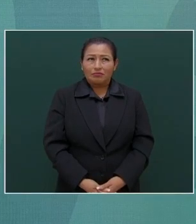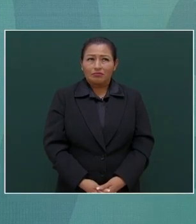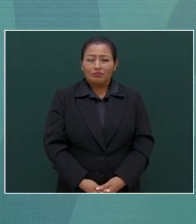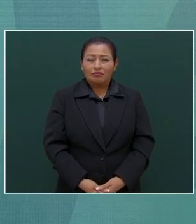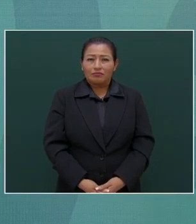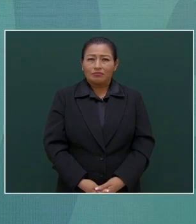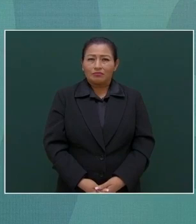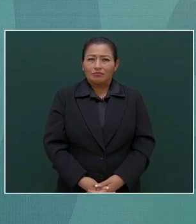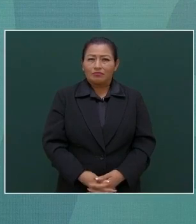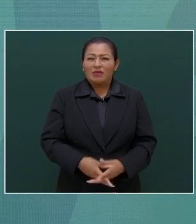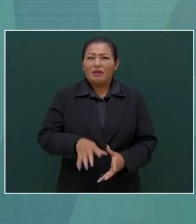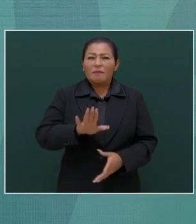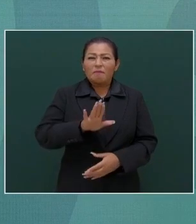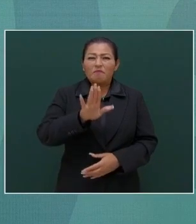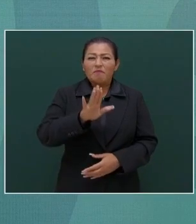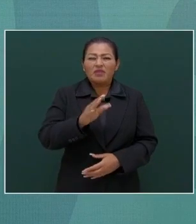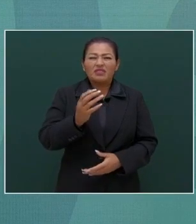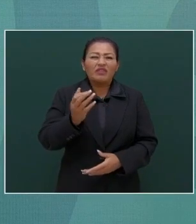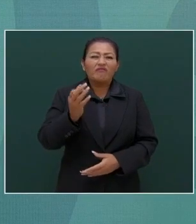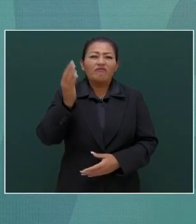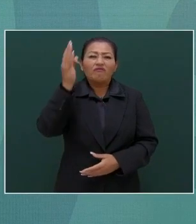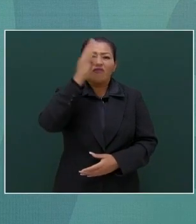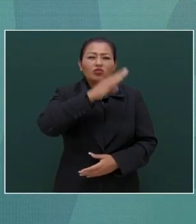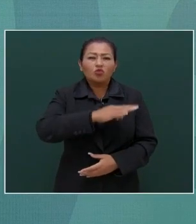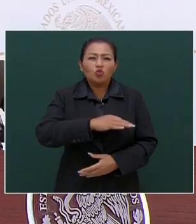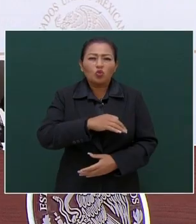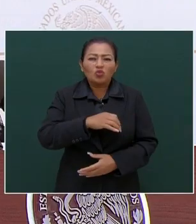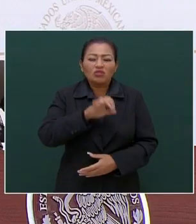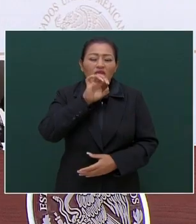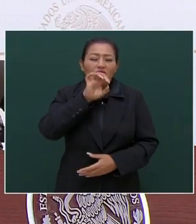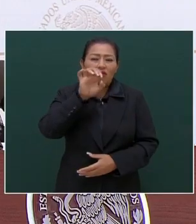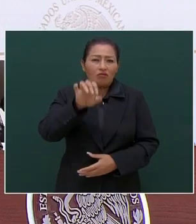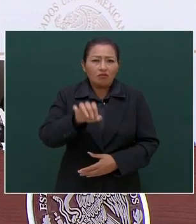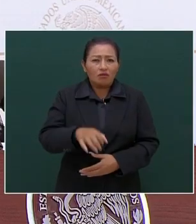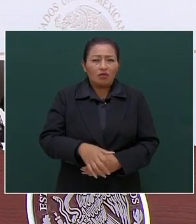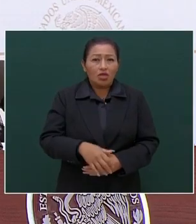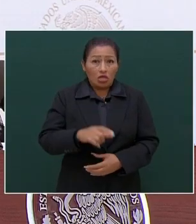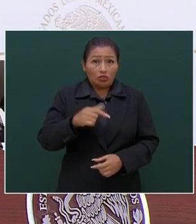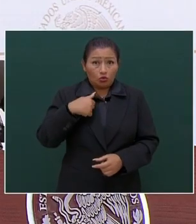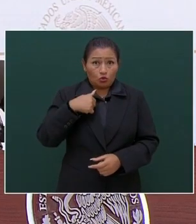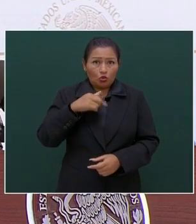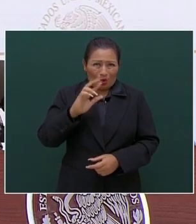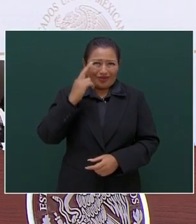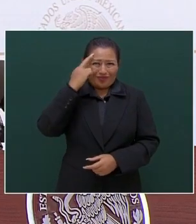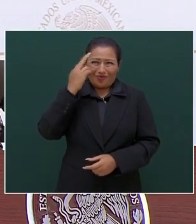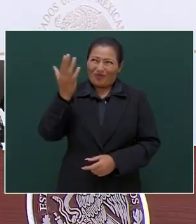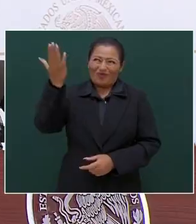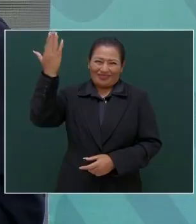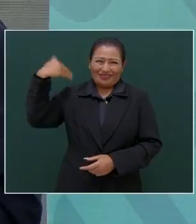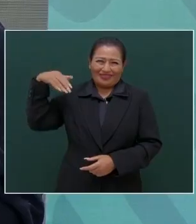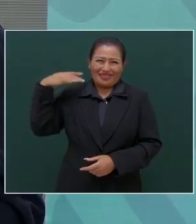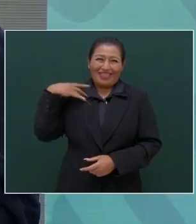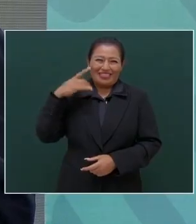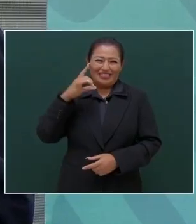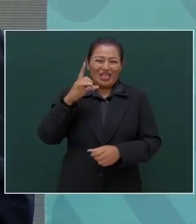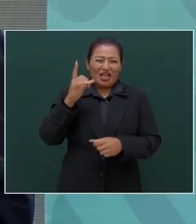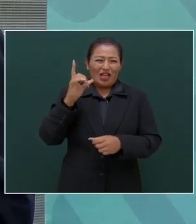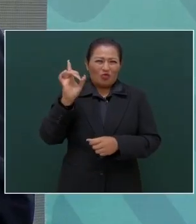como muy farsantes. Yo siempre recuerdo lo que una vez me platicó el doctor